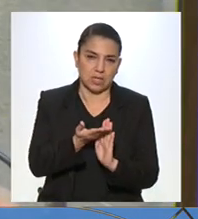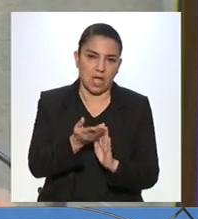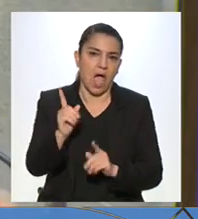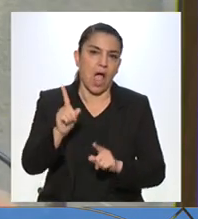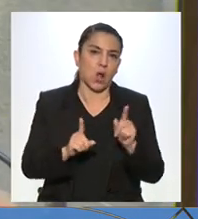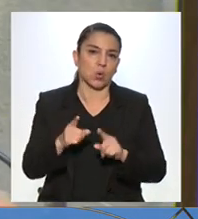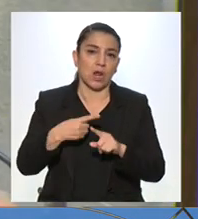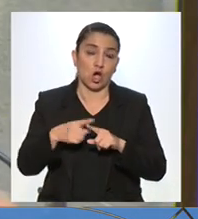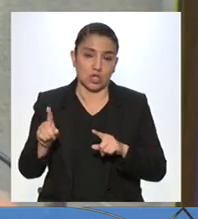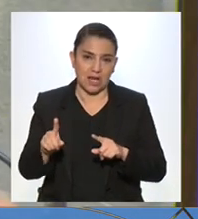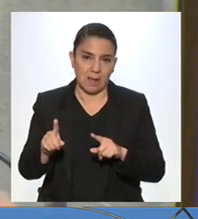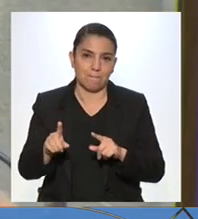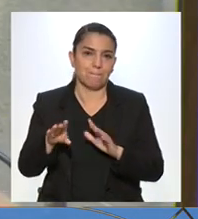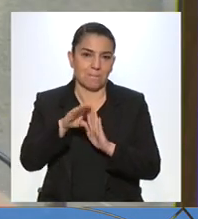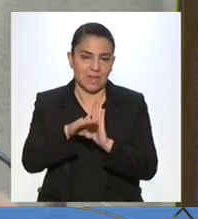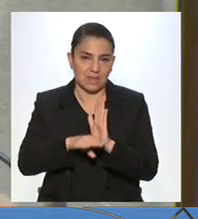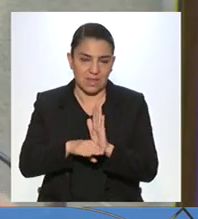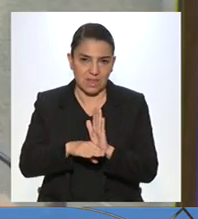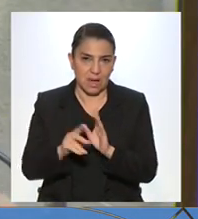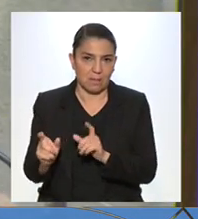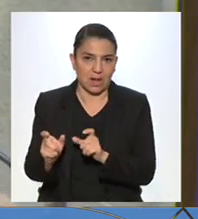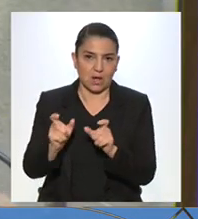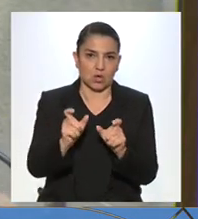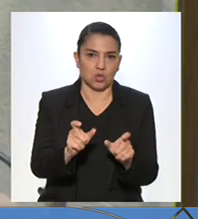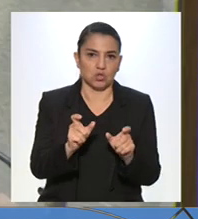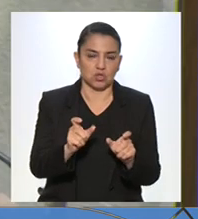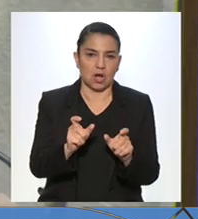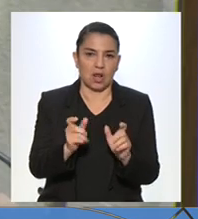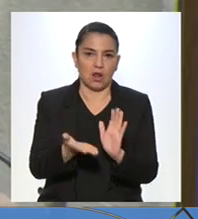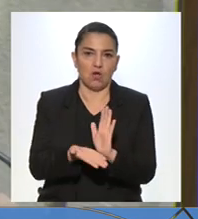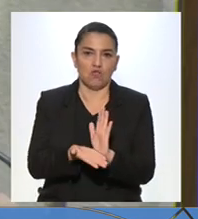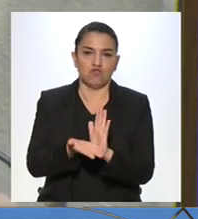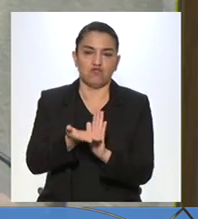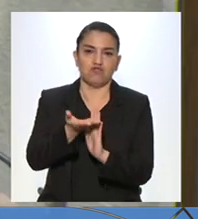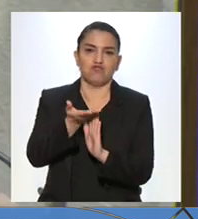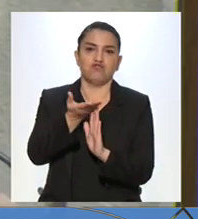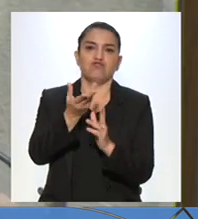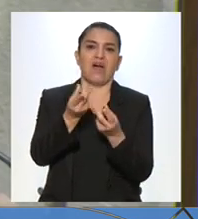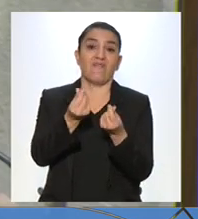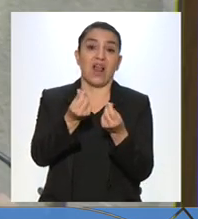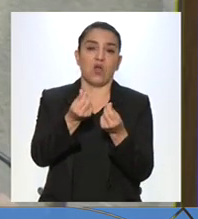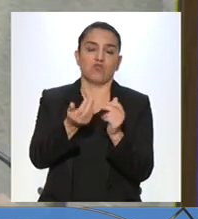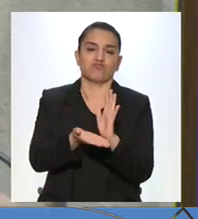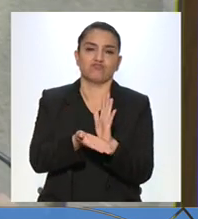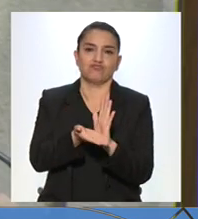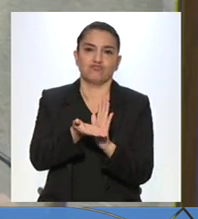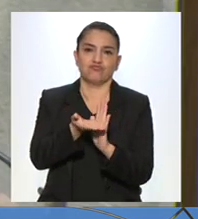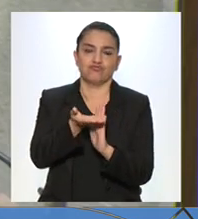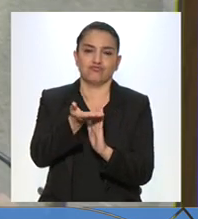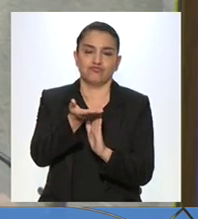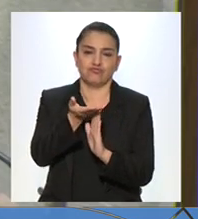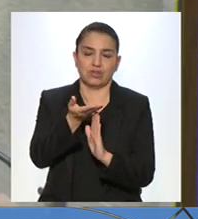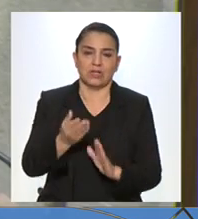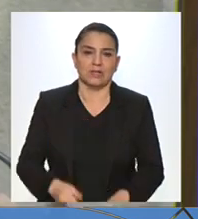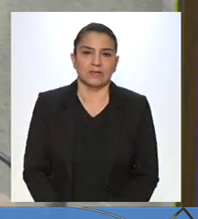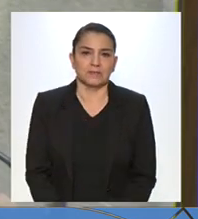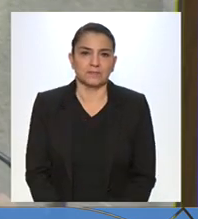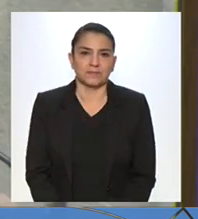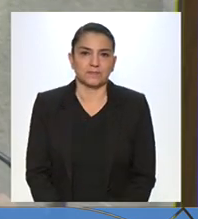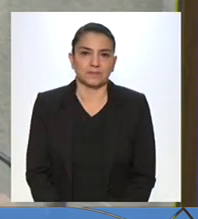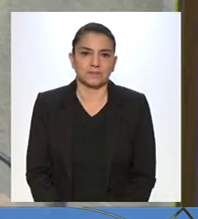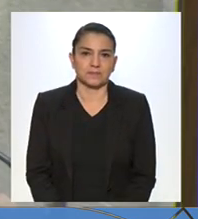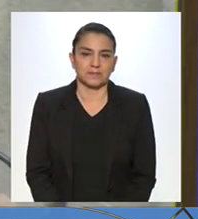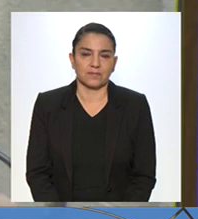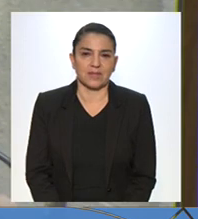otra medida para controlar una escalada inflacionaria. Que tengamos una escalada inflacionaria, o sea, una inflación acumulada